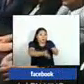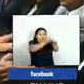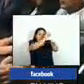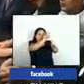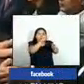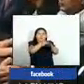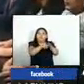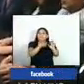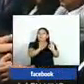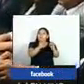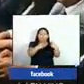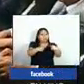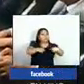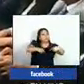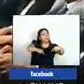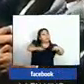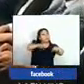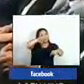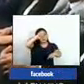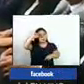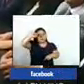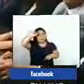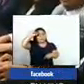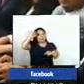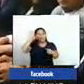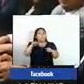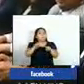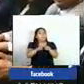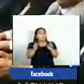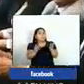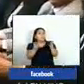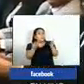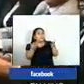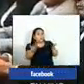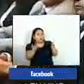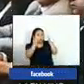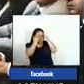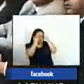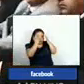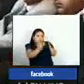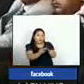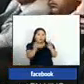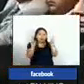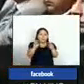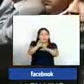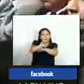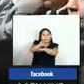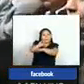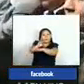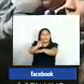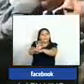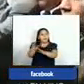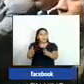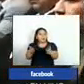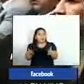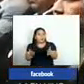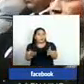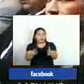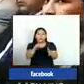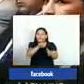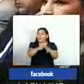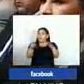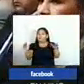permanente, una institución permanente pero enfocada únicamente en temas de recomendación. Es decir, no es